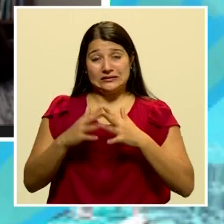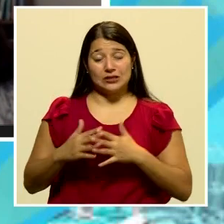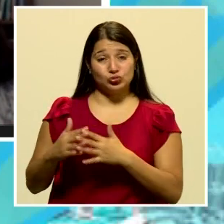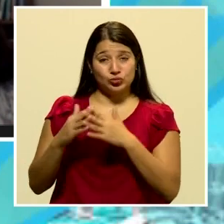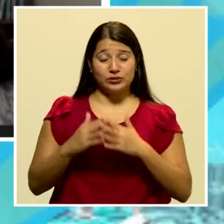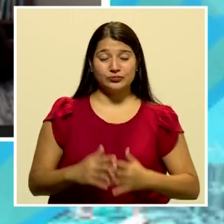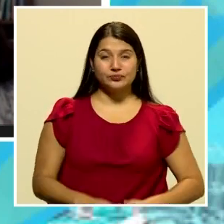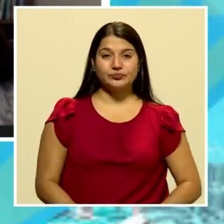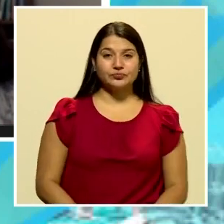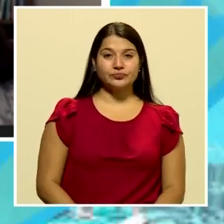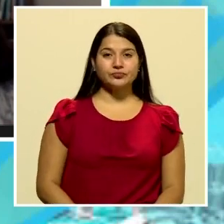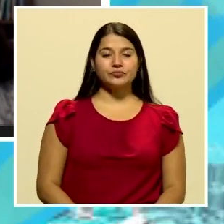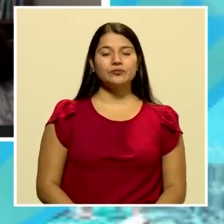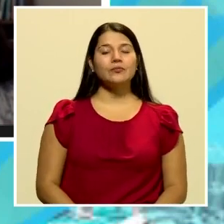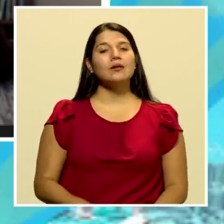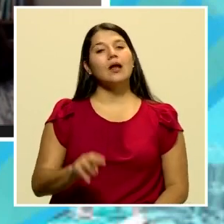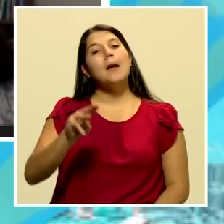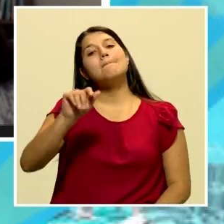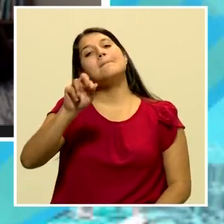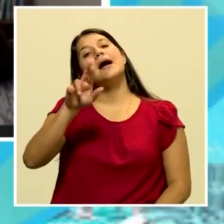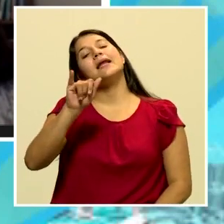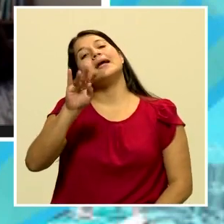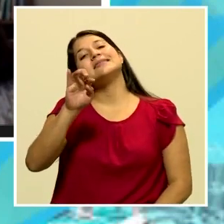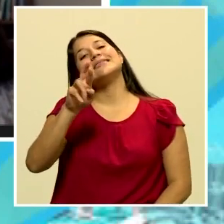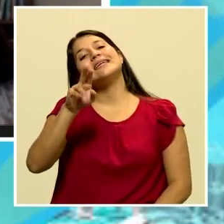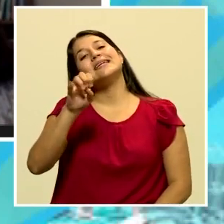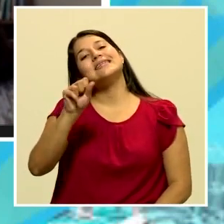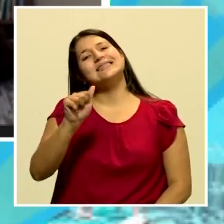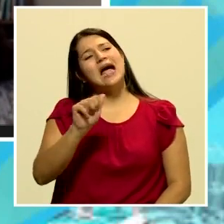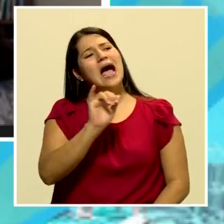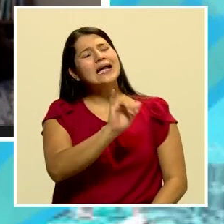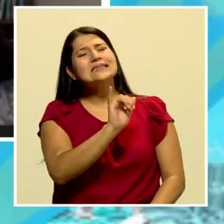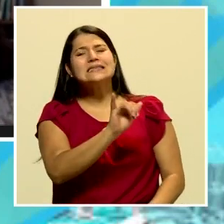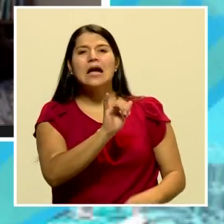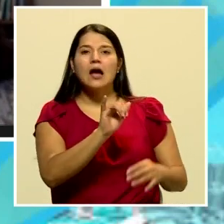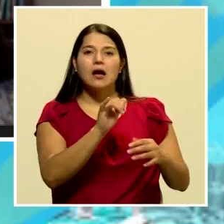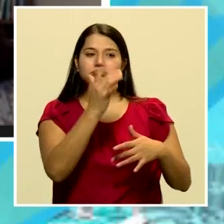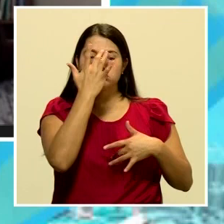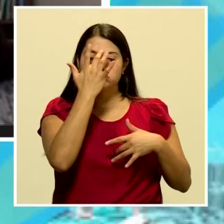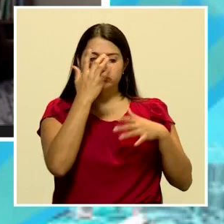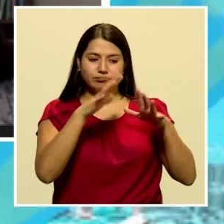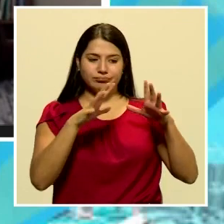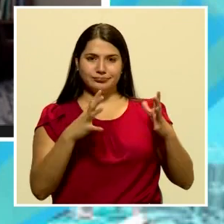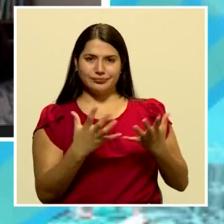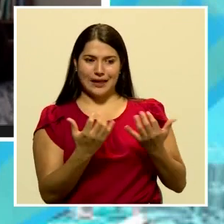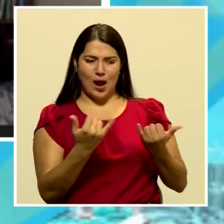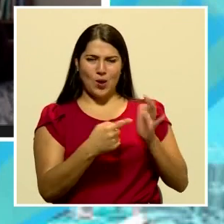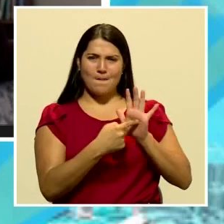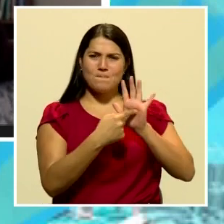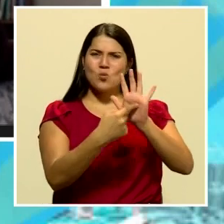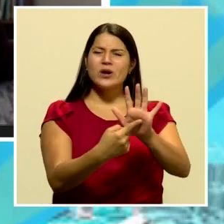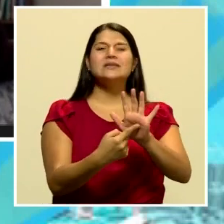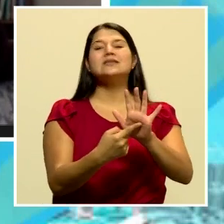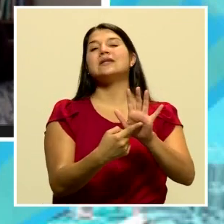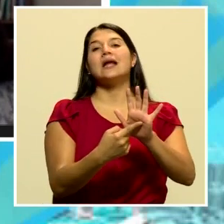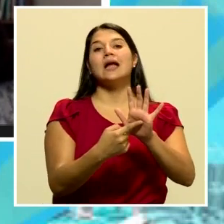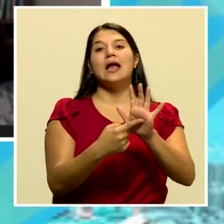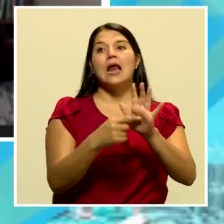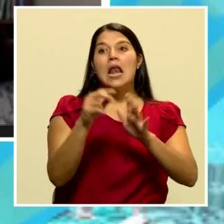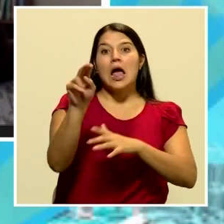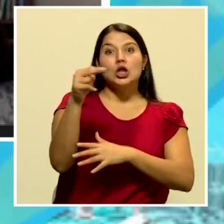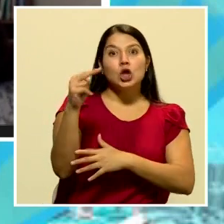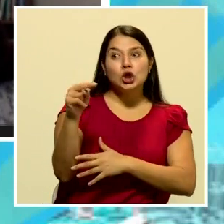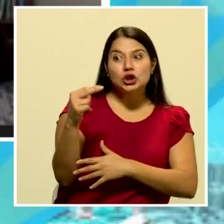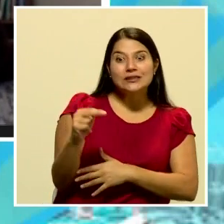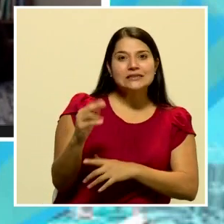Unidos. María Teresa, esta pandemia nos muestra con claridad que los fenómenos noticiosos son cada